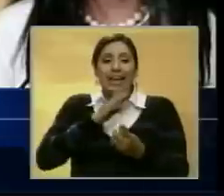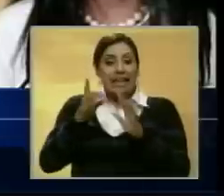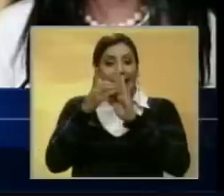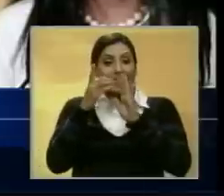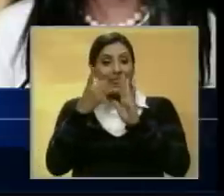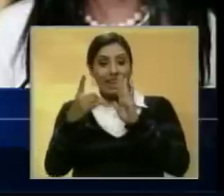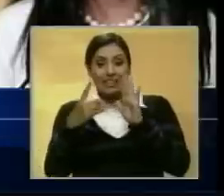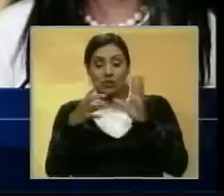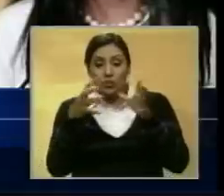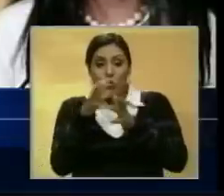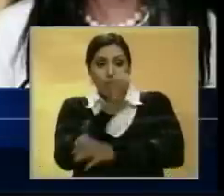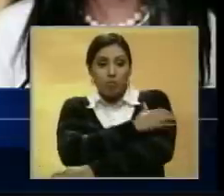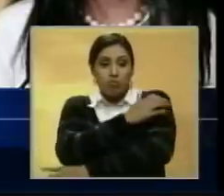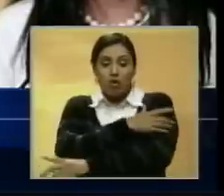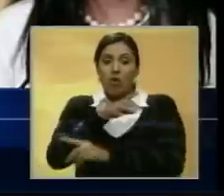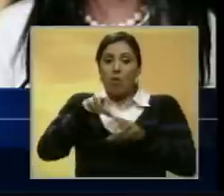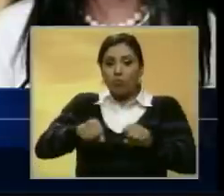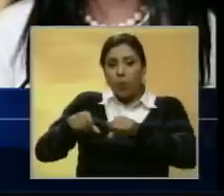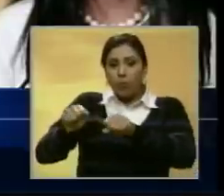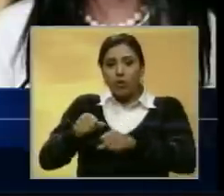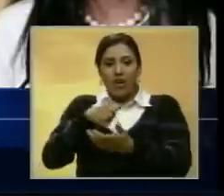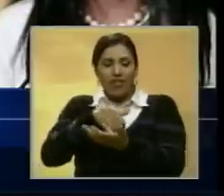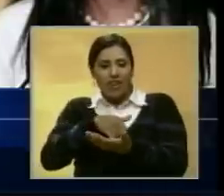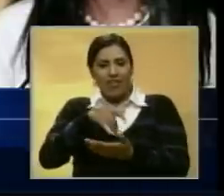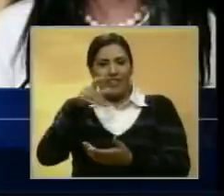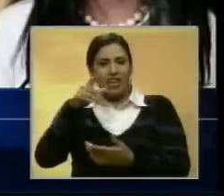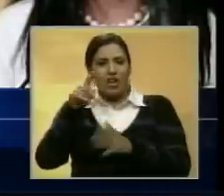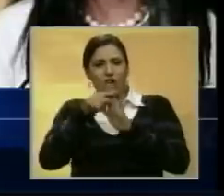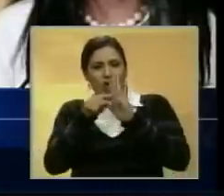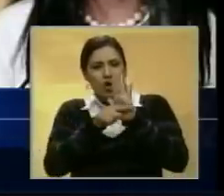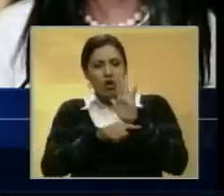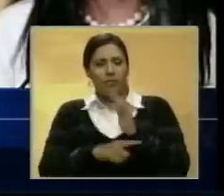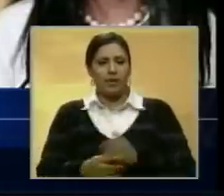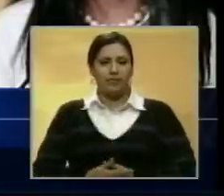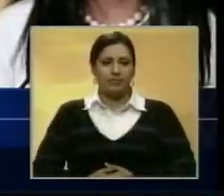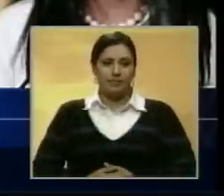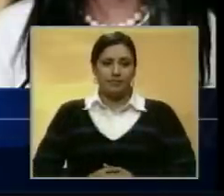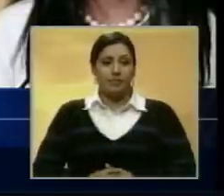derecha vulnerando los estados de derecho y vulnerando las normas.